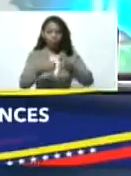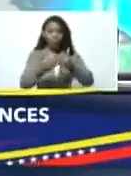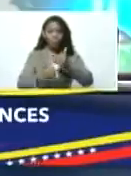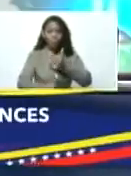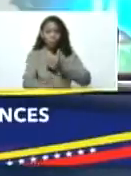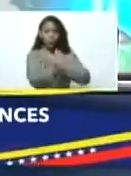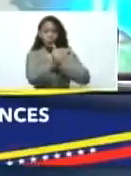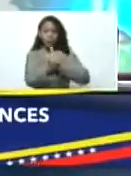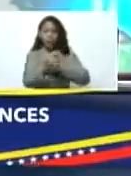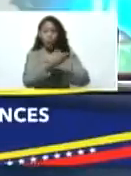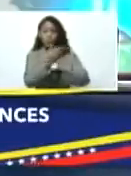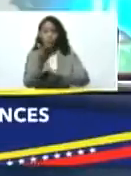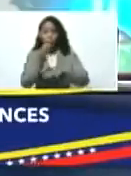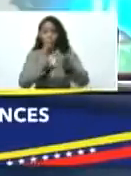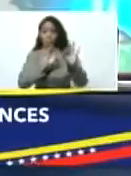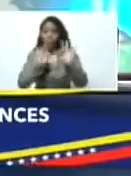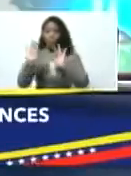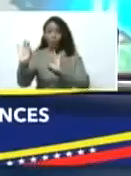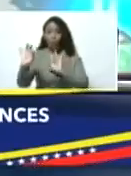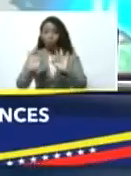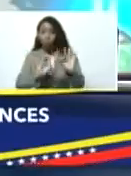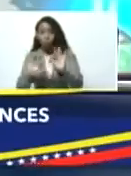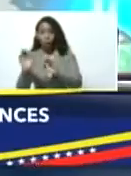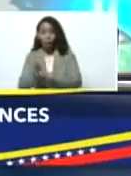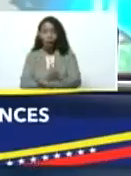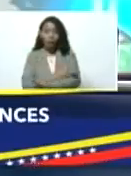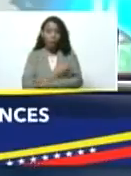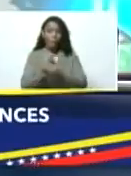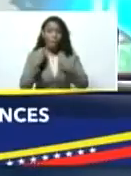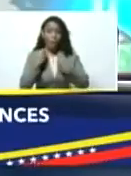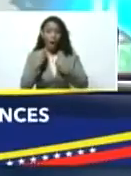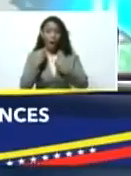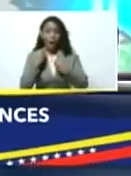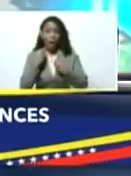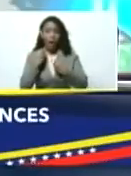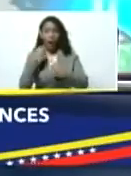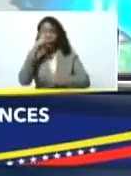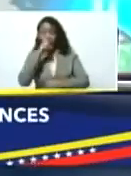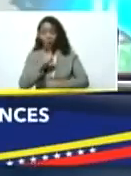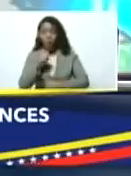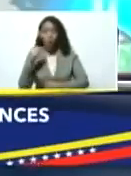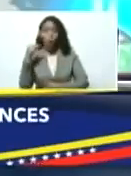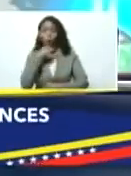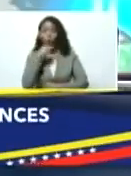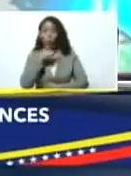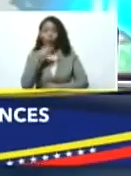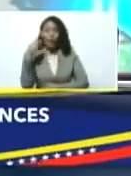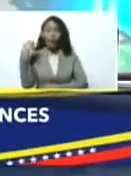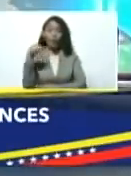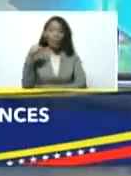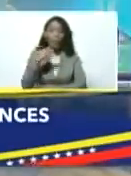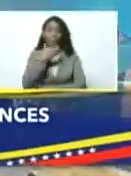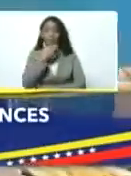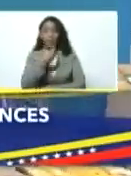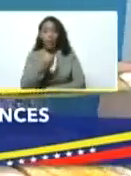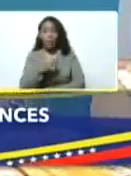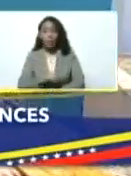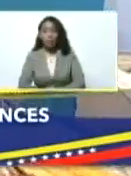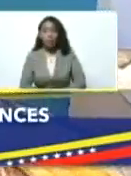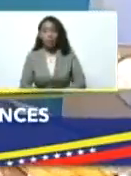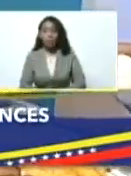y prepárense para el remate del año octubre, noviembre y diciembre,